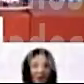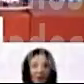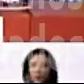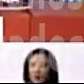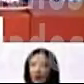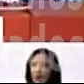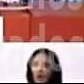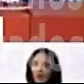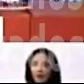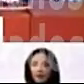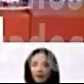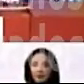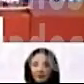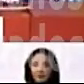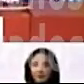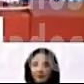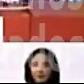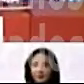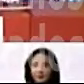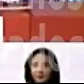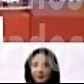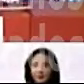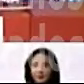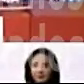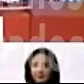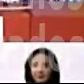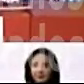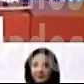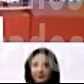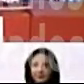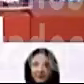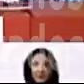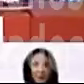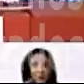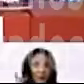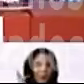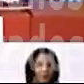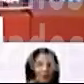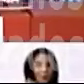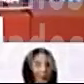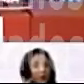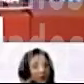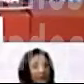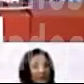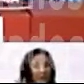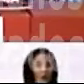declaró a Reuters, le declaró a CNN, él participó activamente